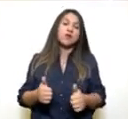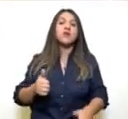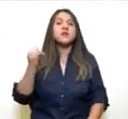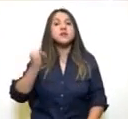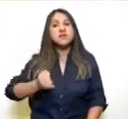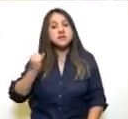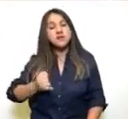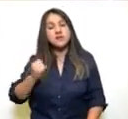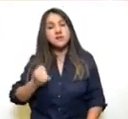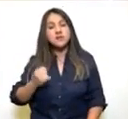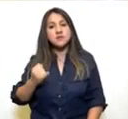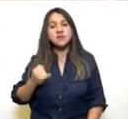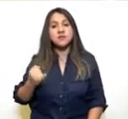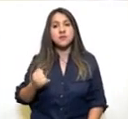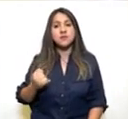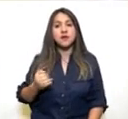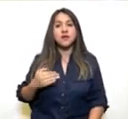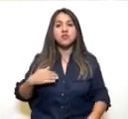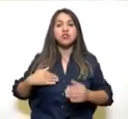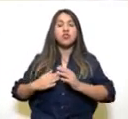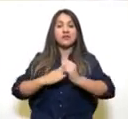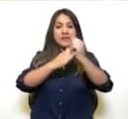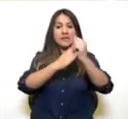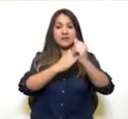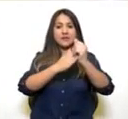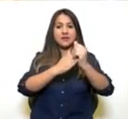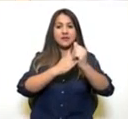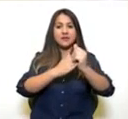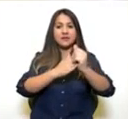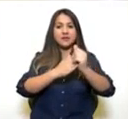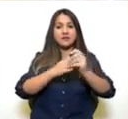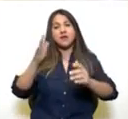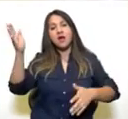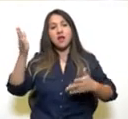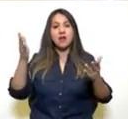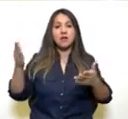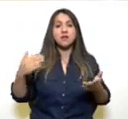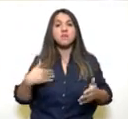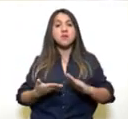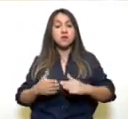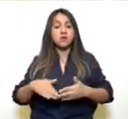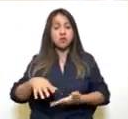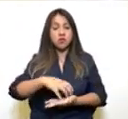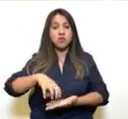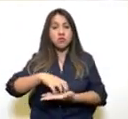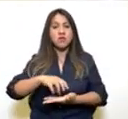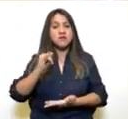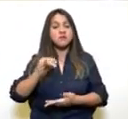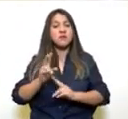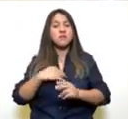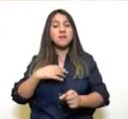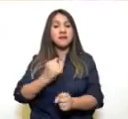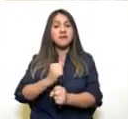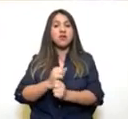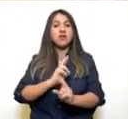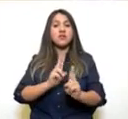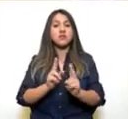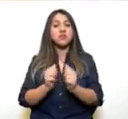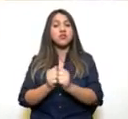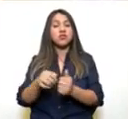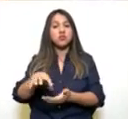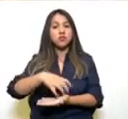siempre sigo dirigiendo en mi comuna mucho trabajo siempre estuvieron relacionados con la pintana yo